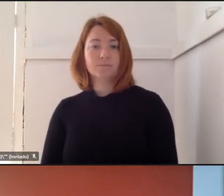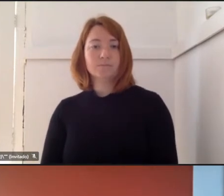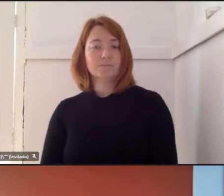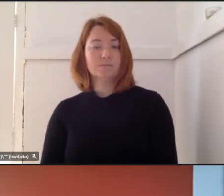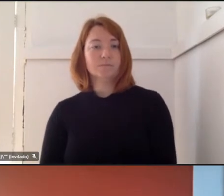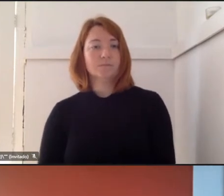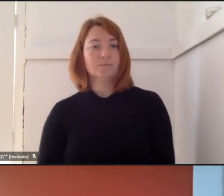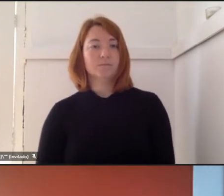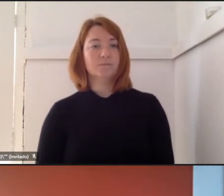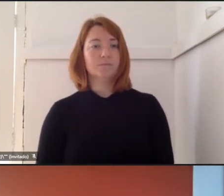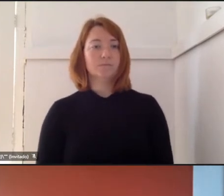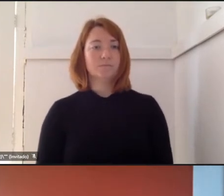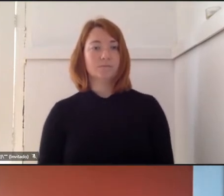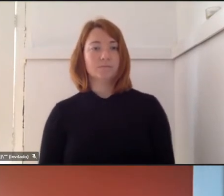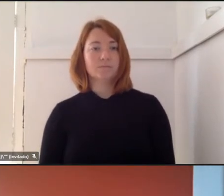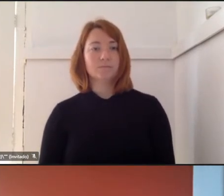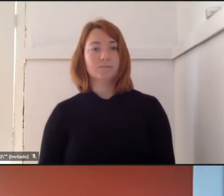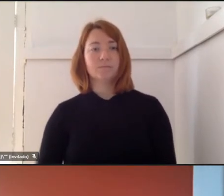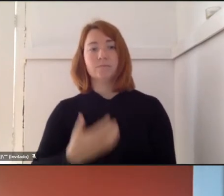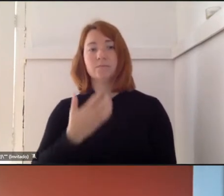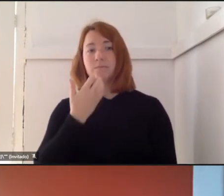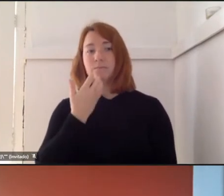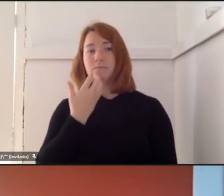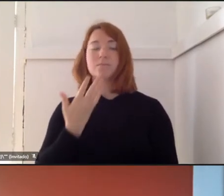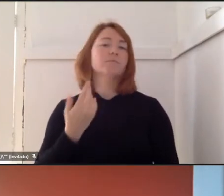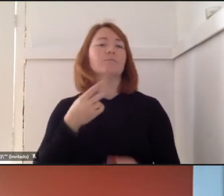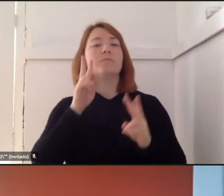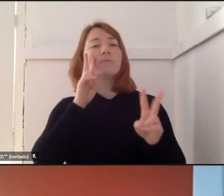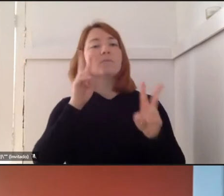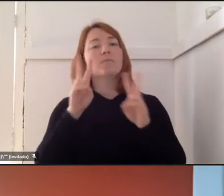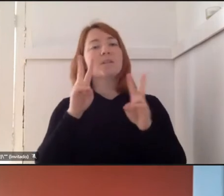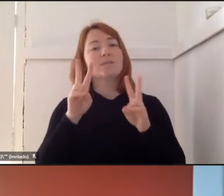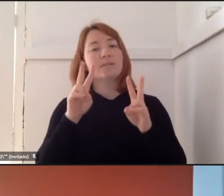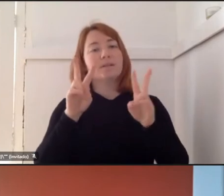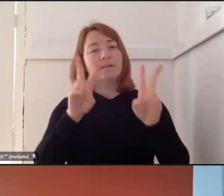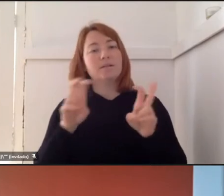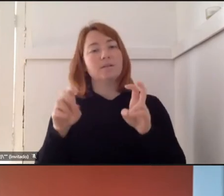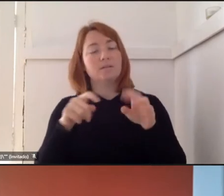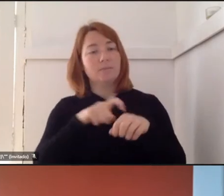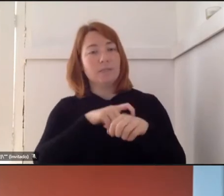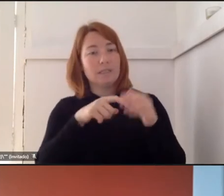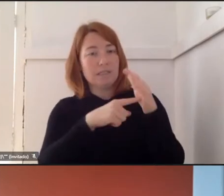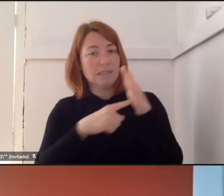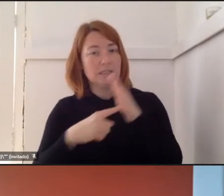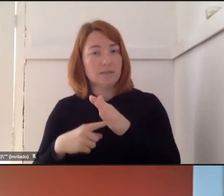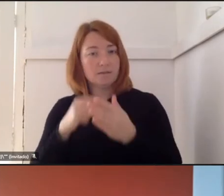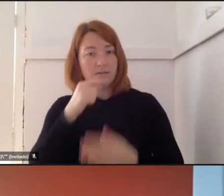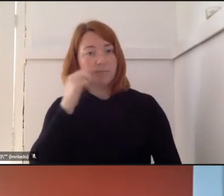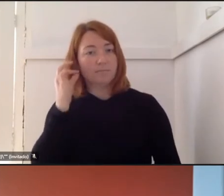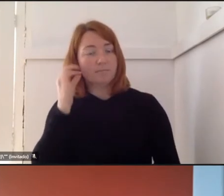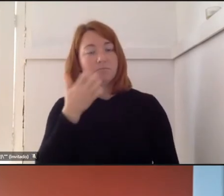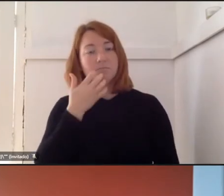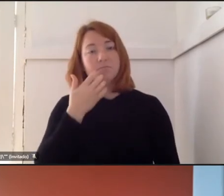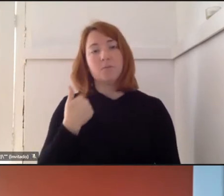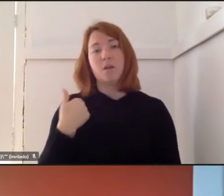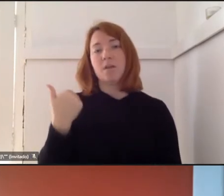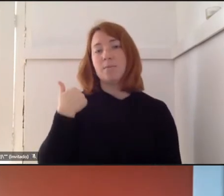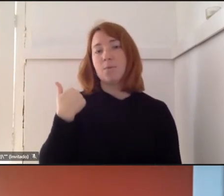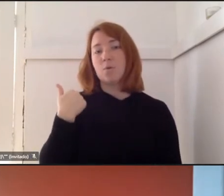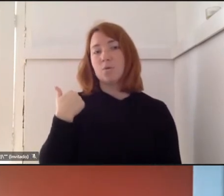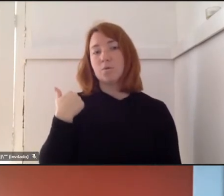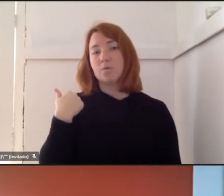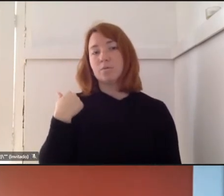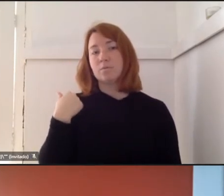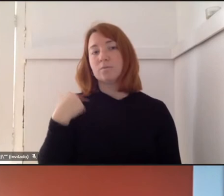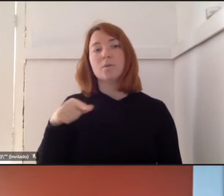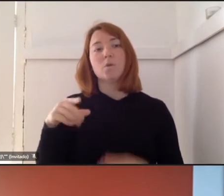ejemplo, visibilizar los sesgos de género, que es algo, hace poco yo leí un estudio de la Universidad de